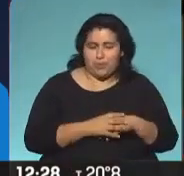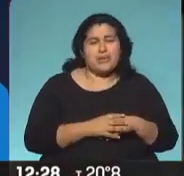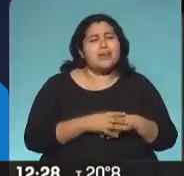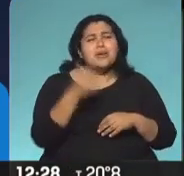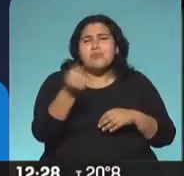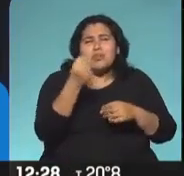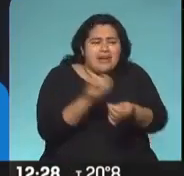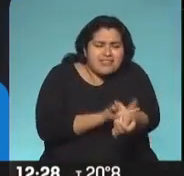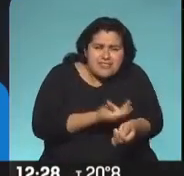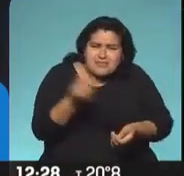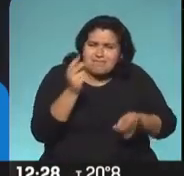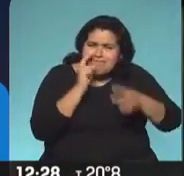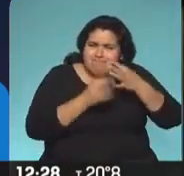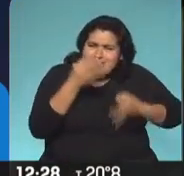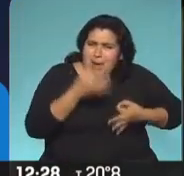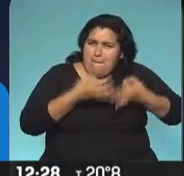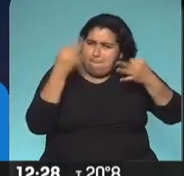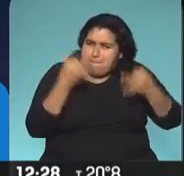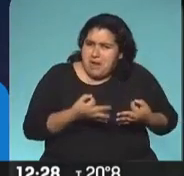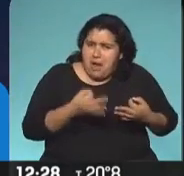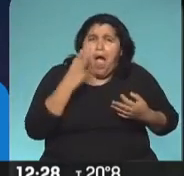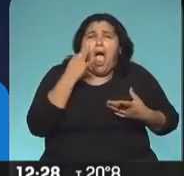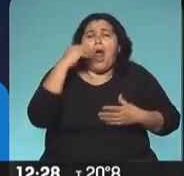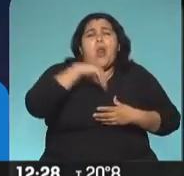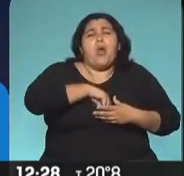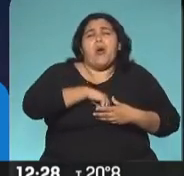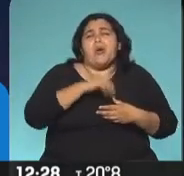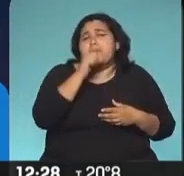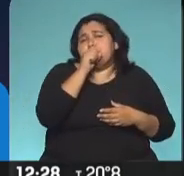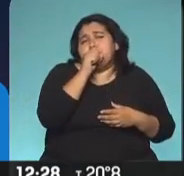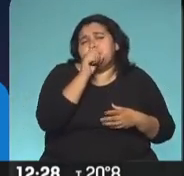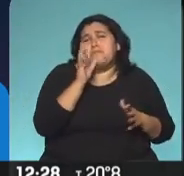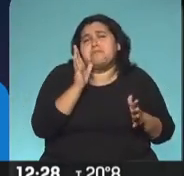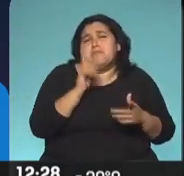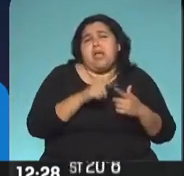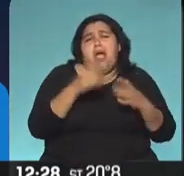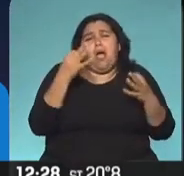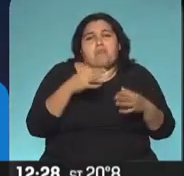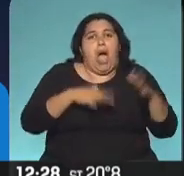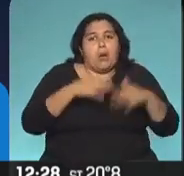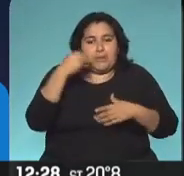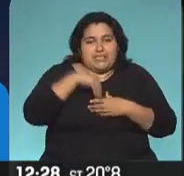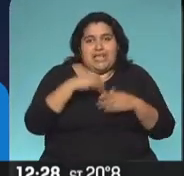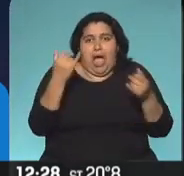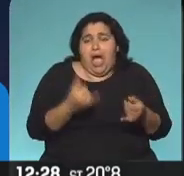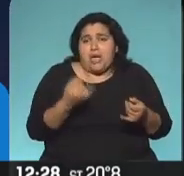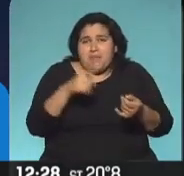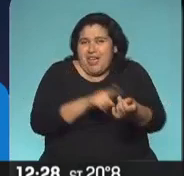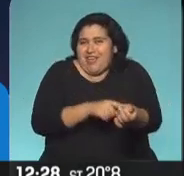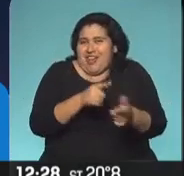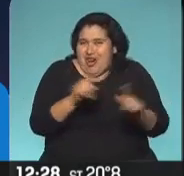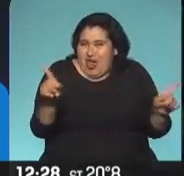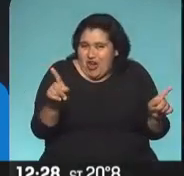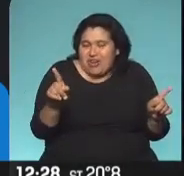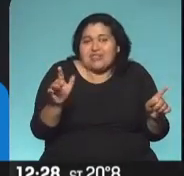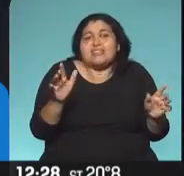análisis de entrada porque uno puede tener algunos de esos pero no necesariamente la de claro es uno se hace un análisis y ya se queda tranquilo con